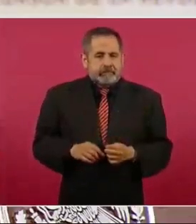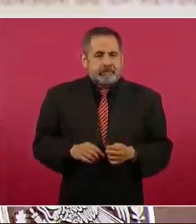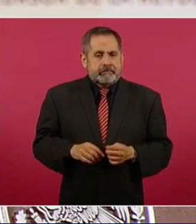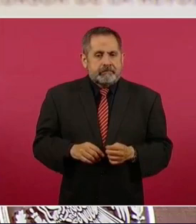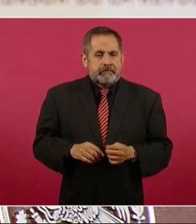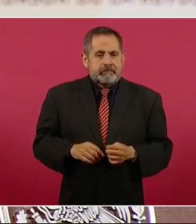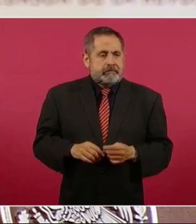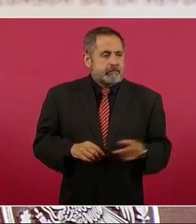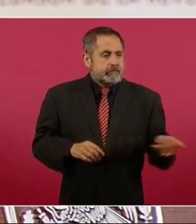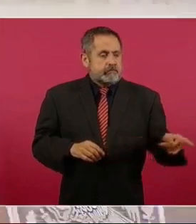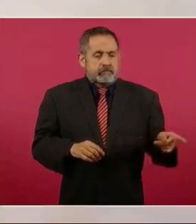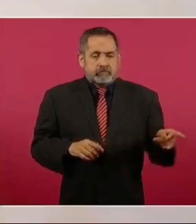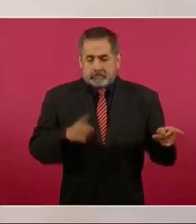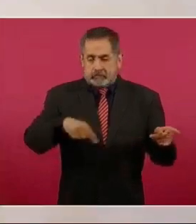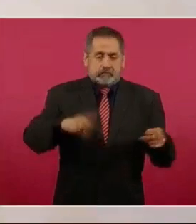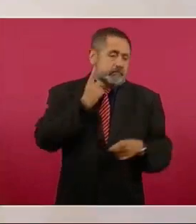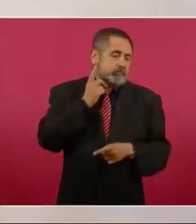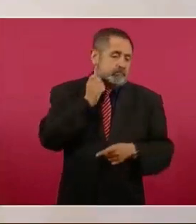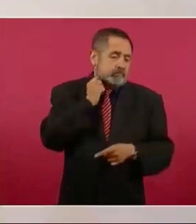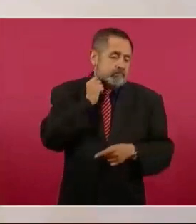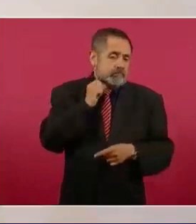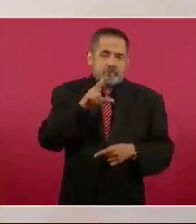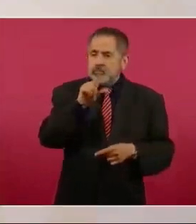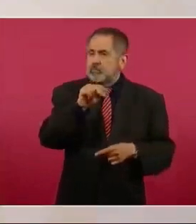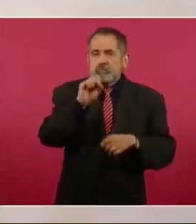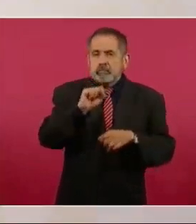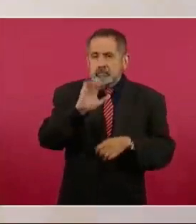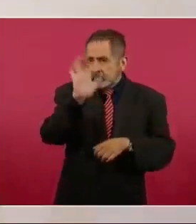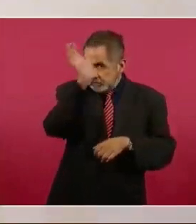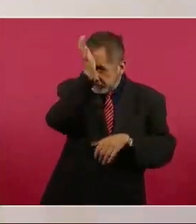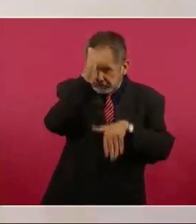si no son borregos,